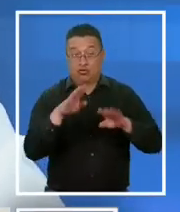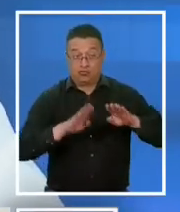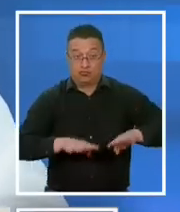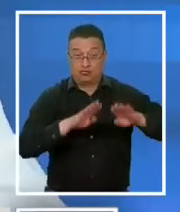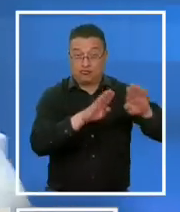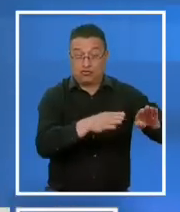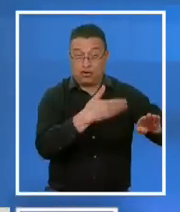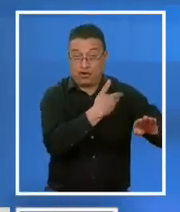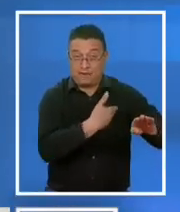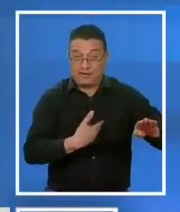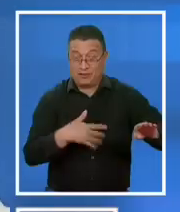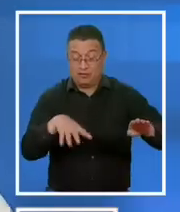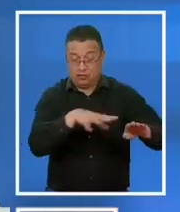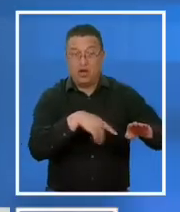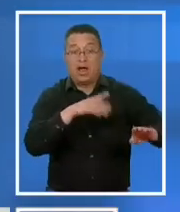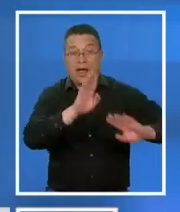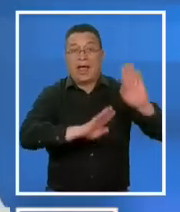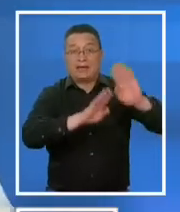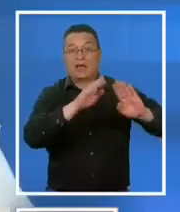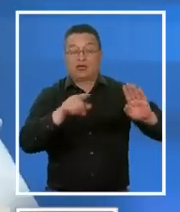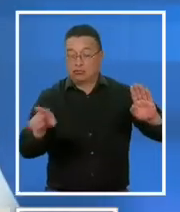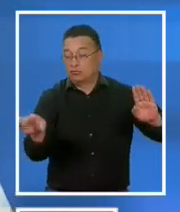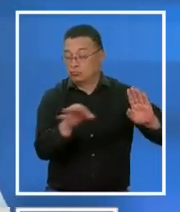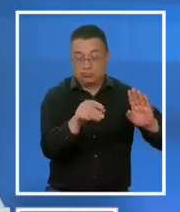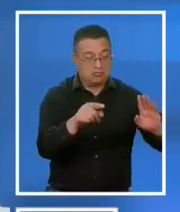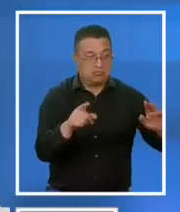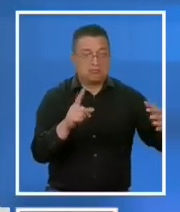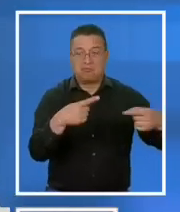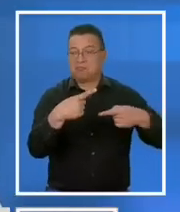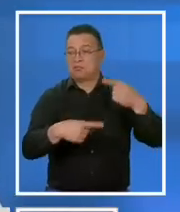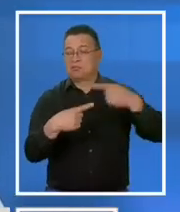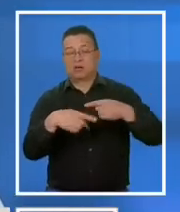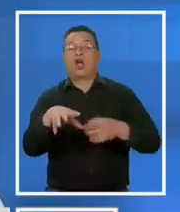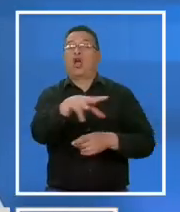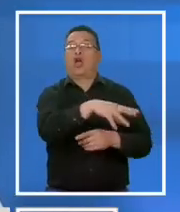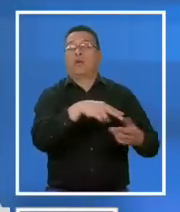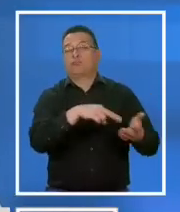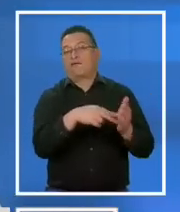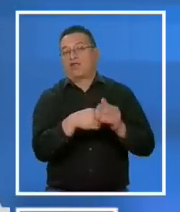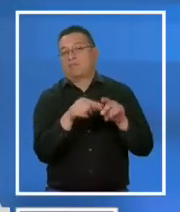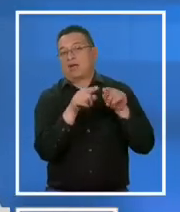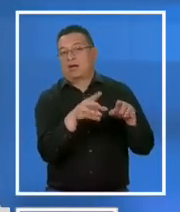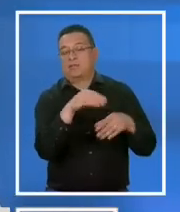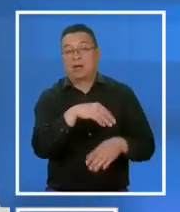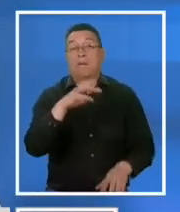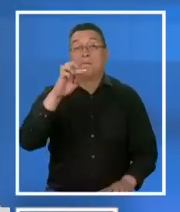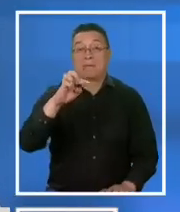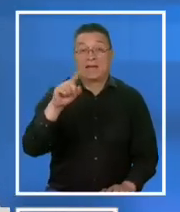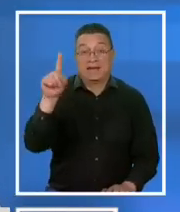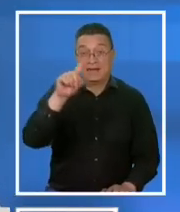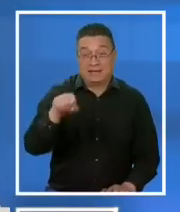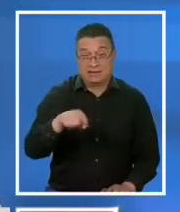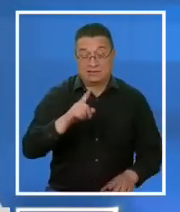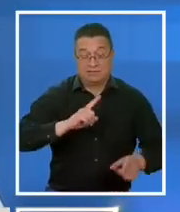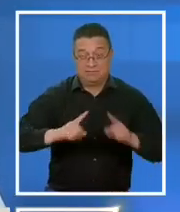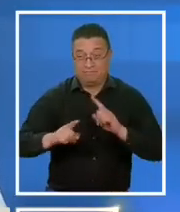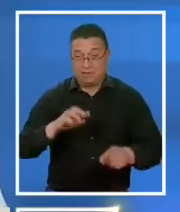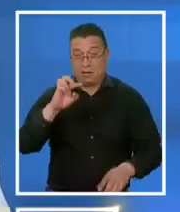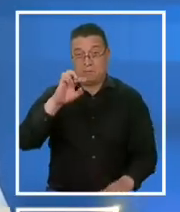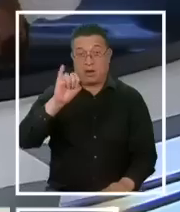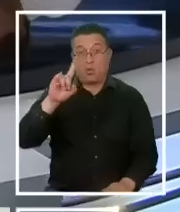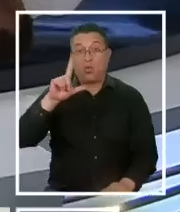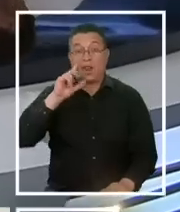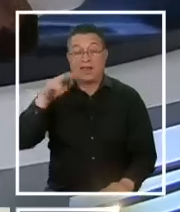no le prestan apoyo a un candidato que presenta el presidente evidentemente el oficialismo está en un problema el partido socialista que dirige Paulina